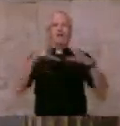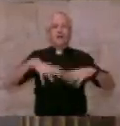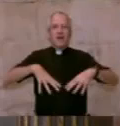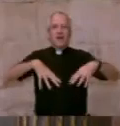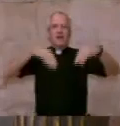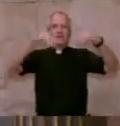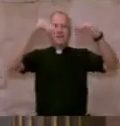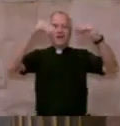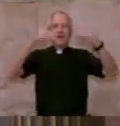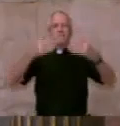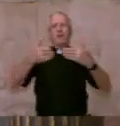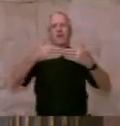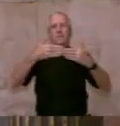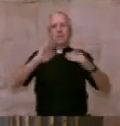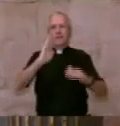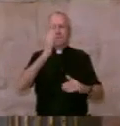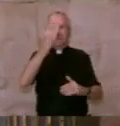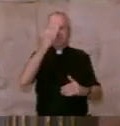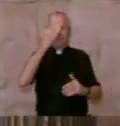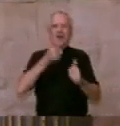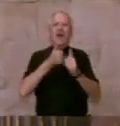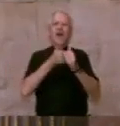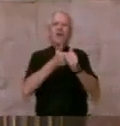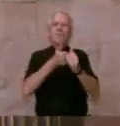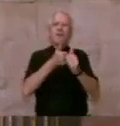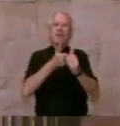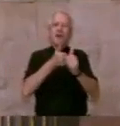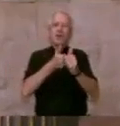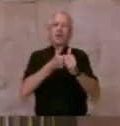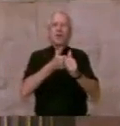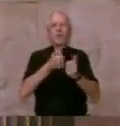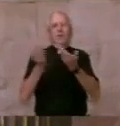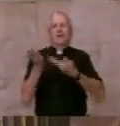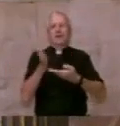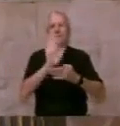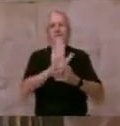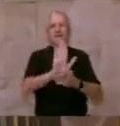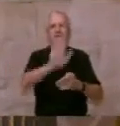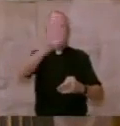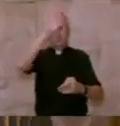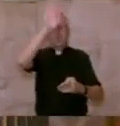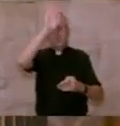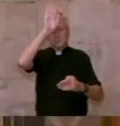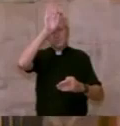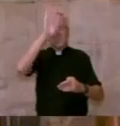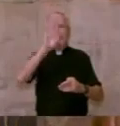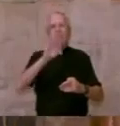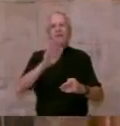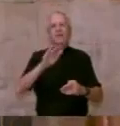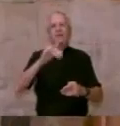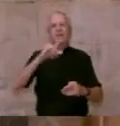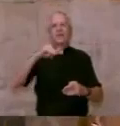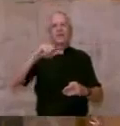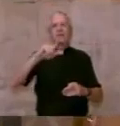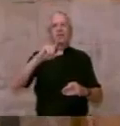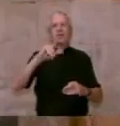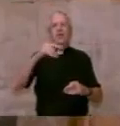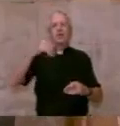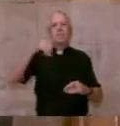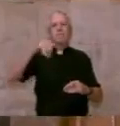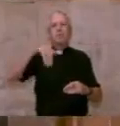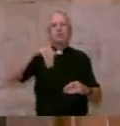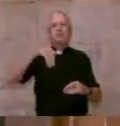catedral por la puerta principal, acompañado por el nuncio de su santidad en España y Andorra, el excelentísimo y reverendísimo